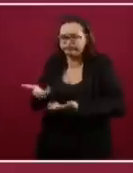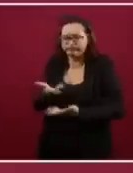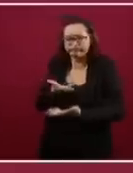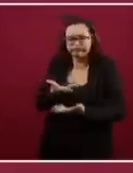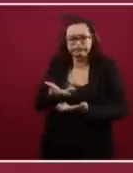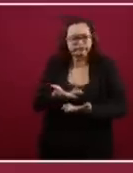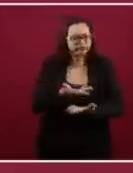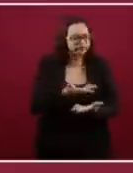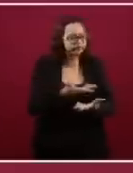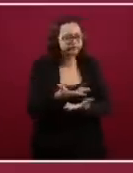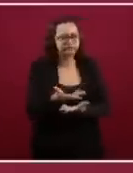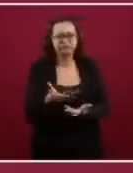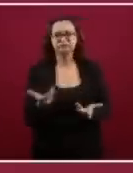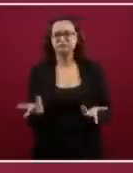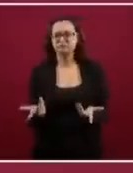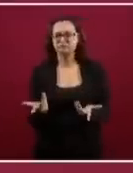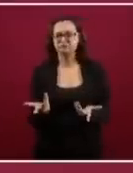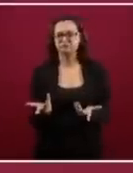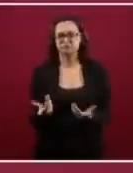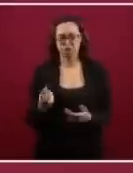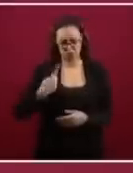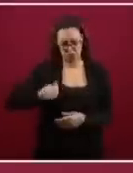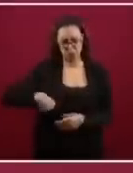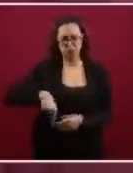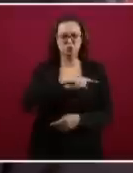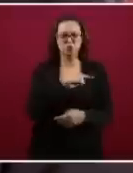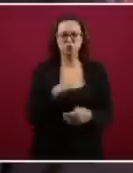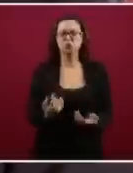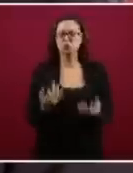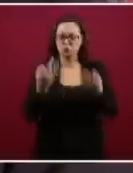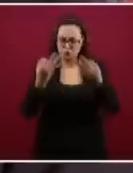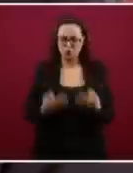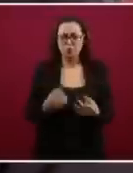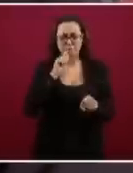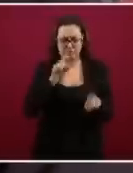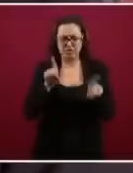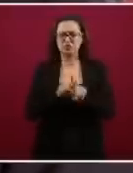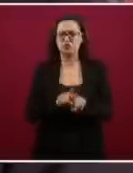y hacer lo propio nosotros, pedir perdón